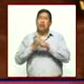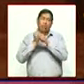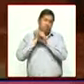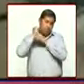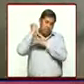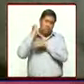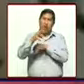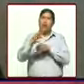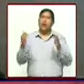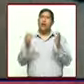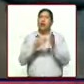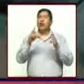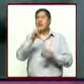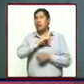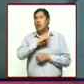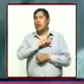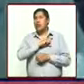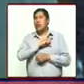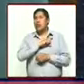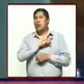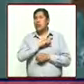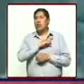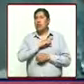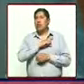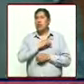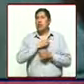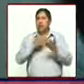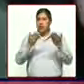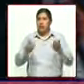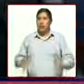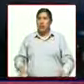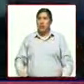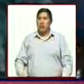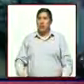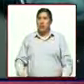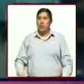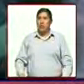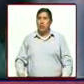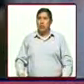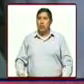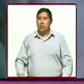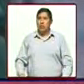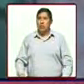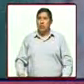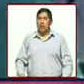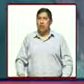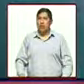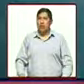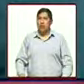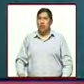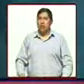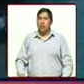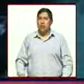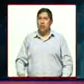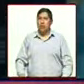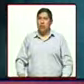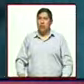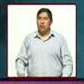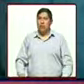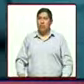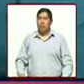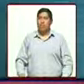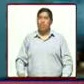objetos hacia los policías. A ver, ahí está, ese es uno de los activistas que ha sido aprehendido.